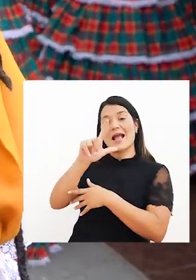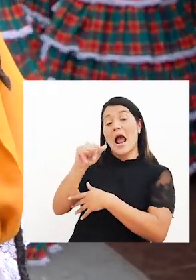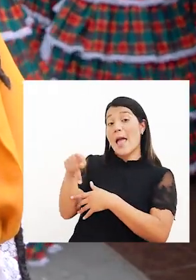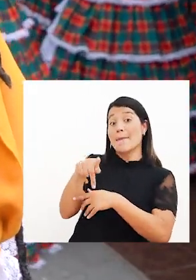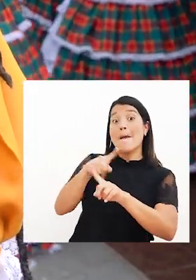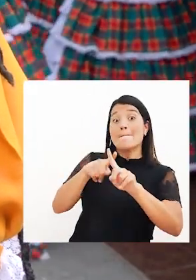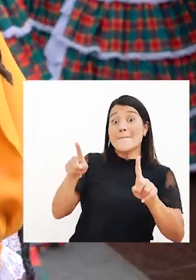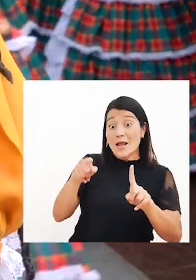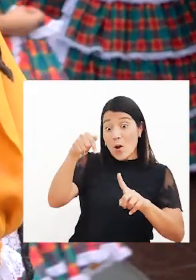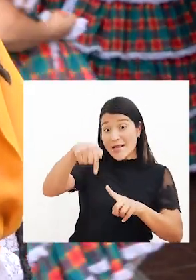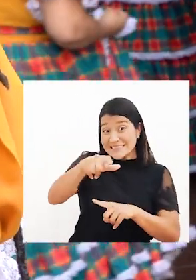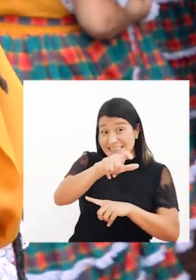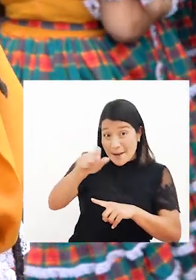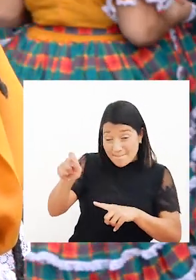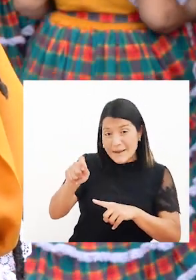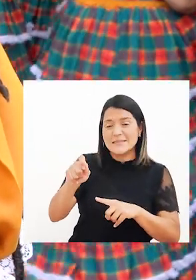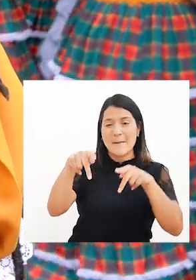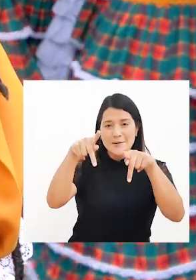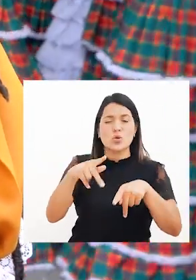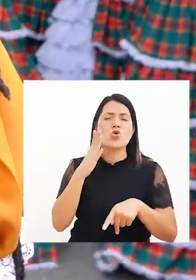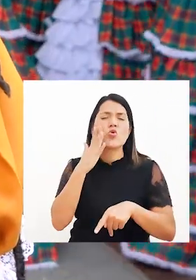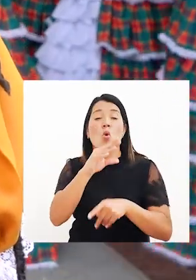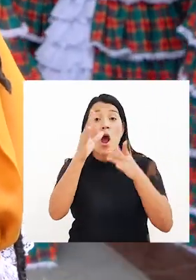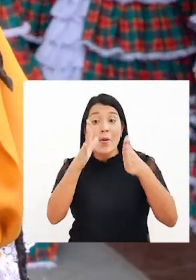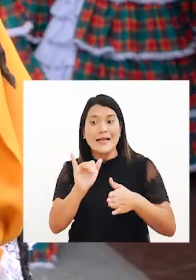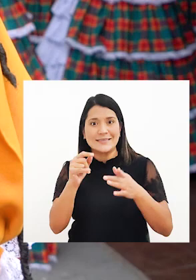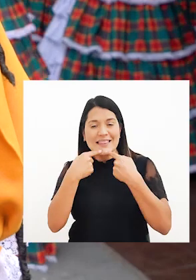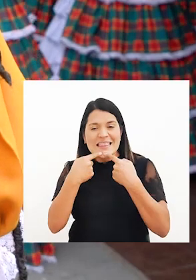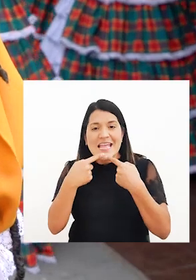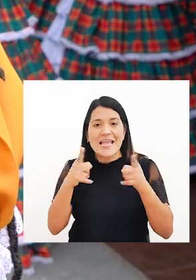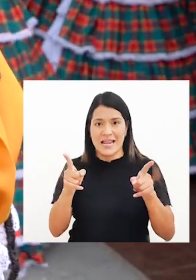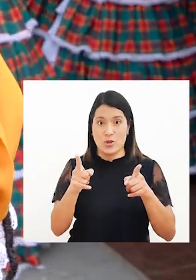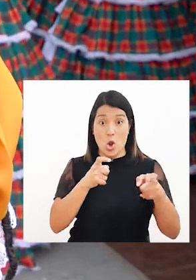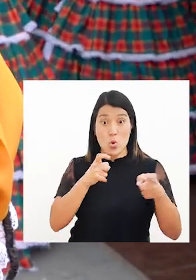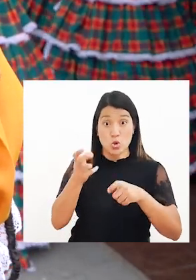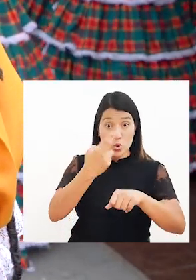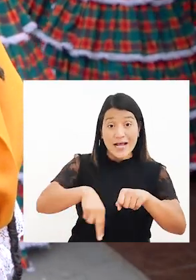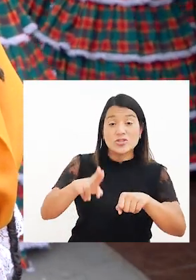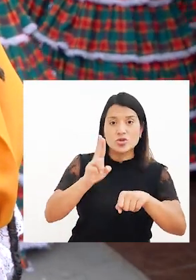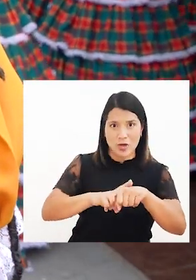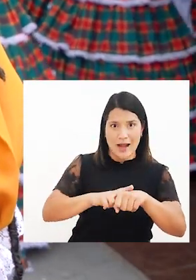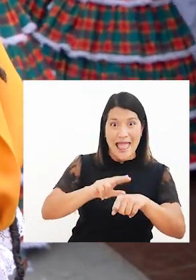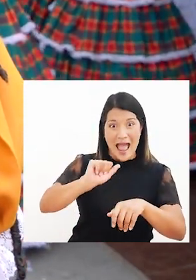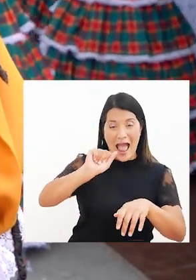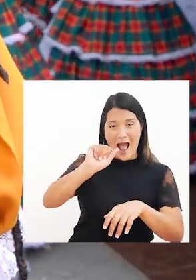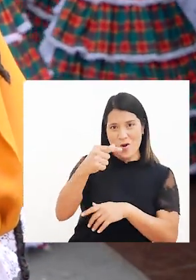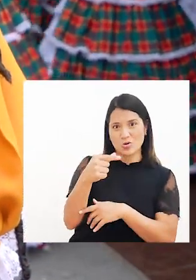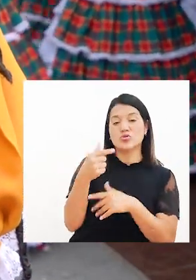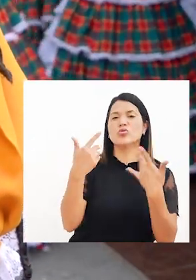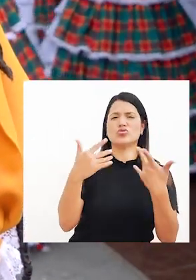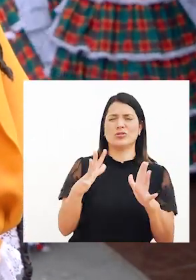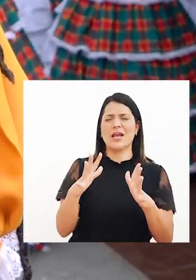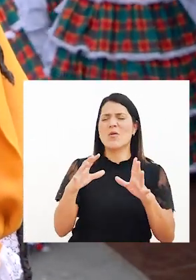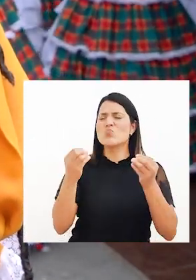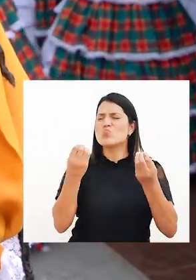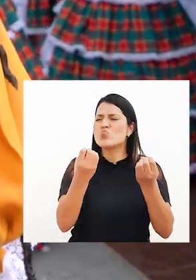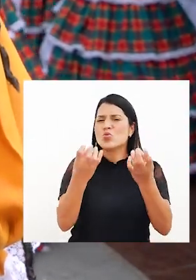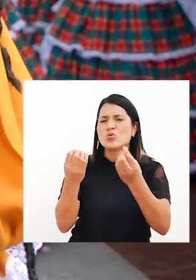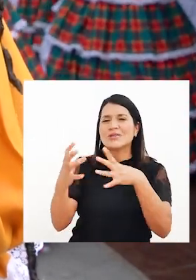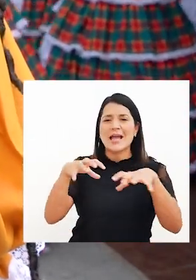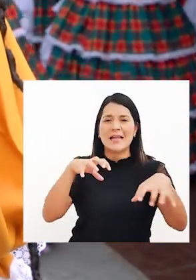la afrodescendencia, que es un decreto ejecutivo nacional, se han celebrado muchísimas actividades para el reconocimiento de